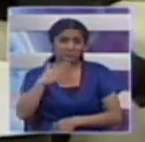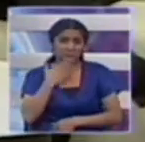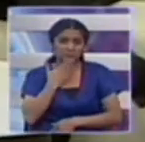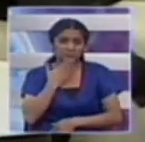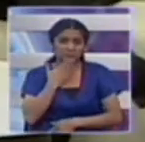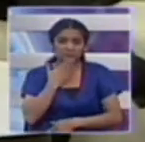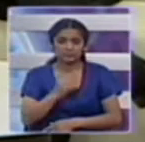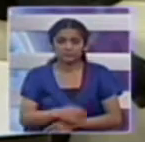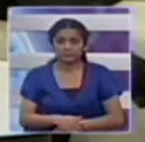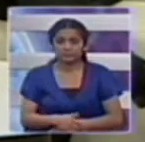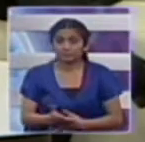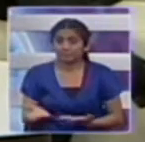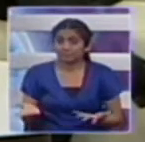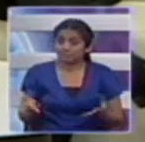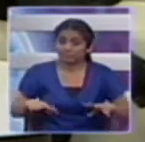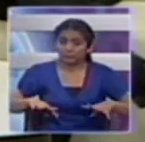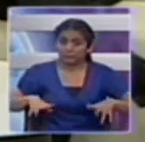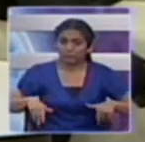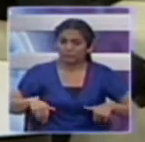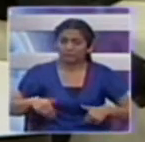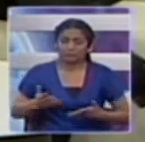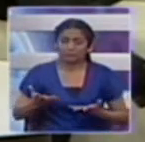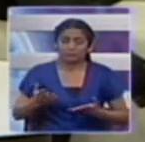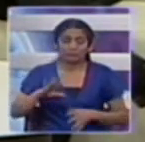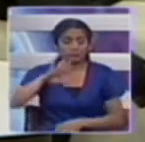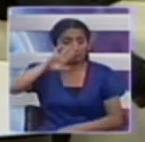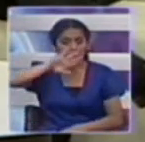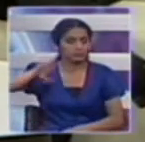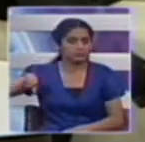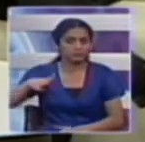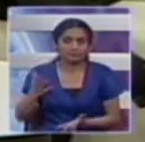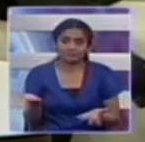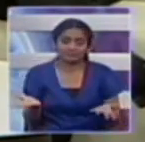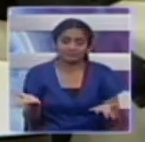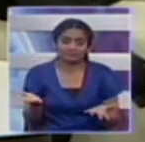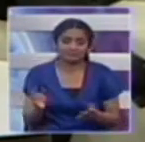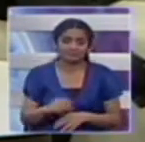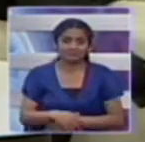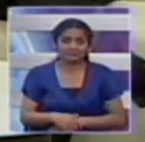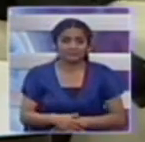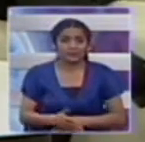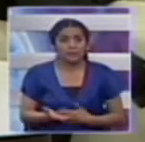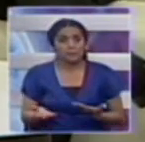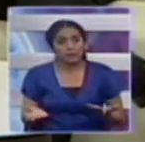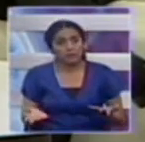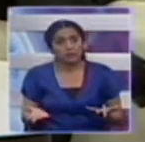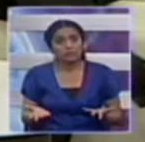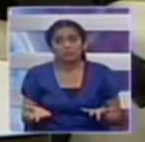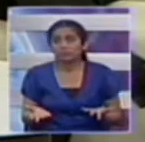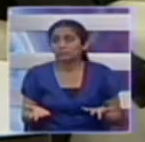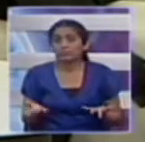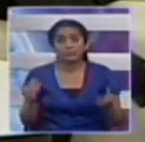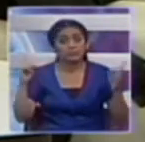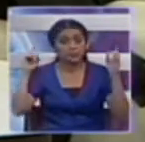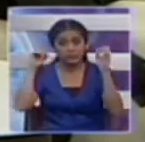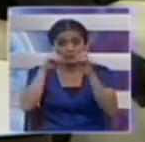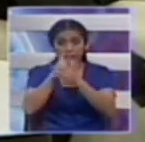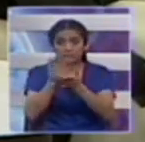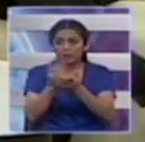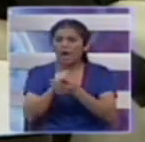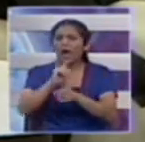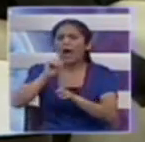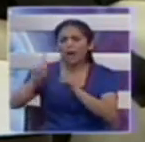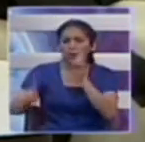por supuesto, indigna y debe ser repudiada absolutamente por todos en forma seria, pero son casos aislados,